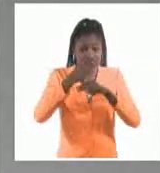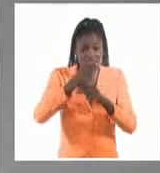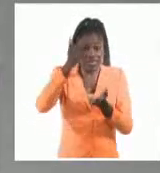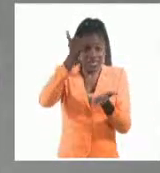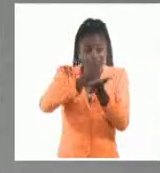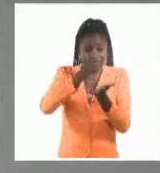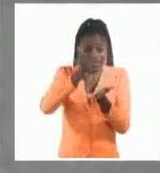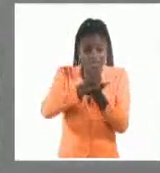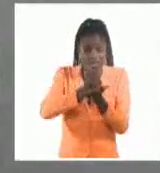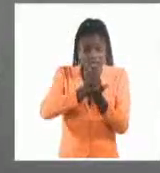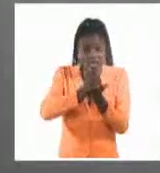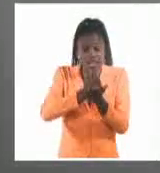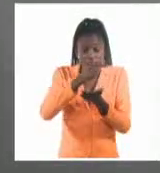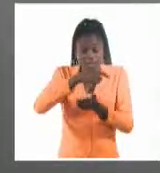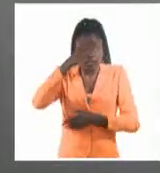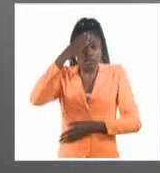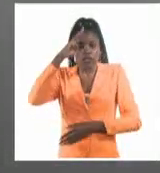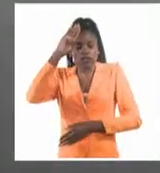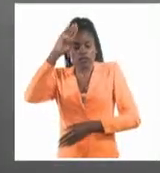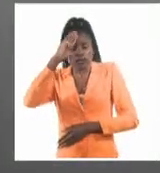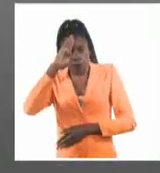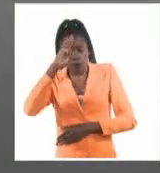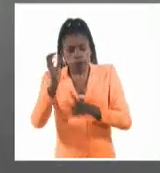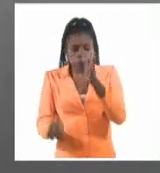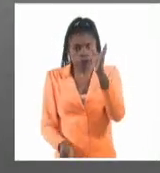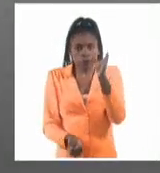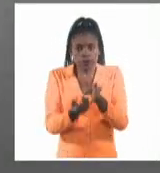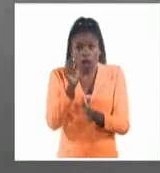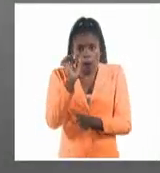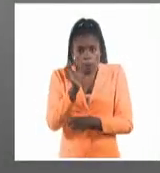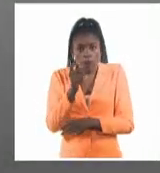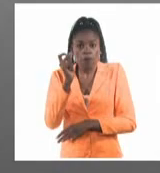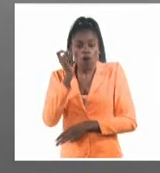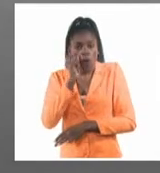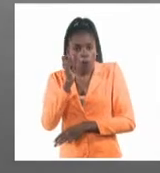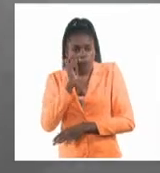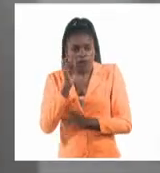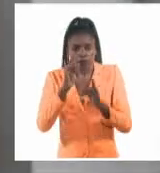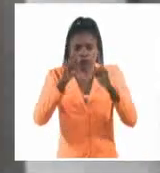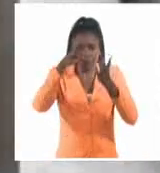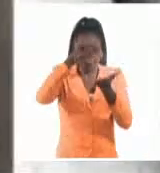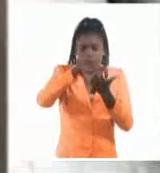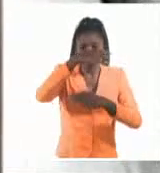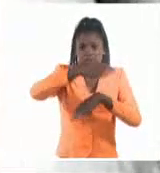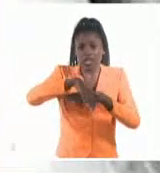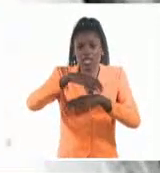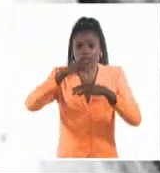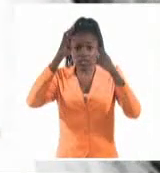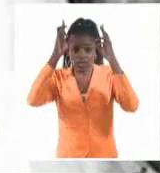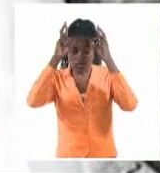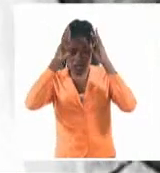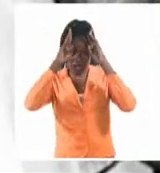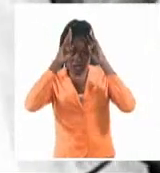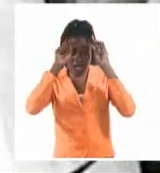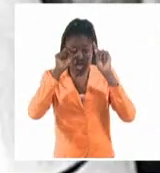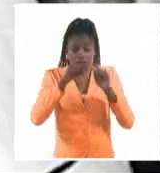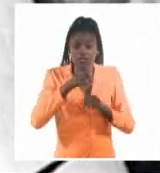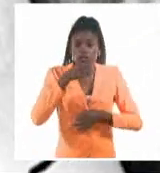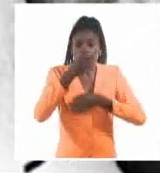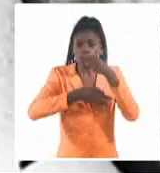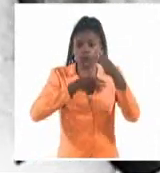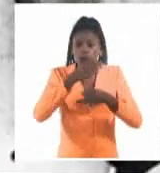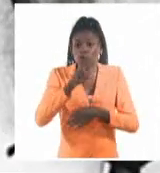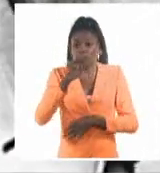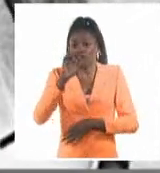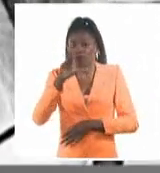Liga Antiimperialista de Cuba, asociación fundada por Mella y que estaba ubicada en la calle Reina. Allí habló Rubén Martínez